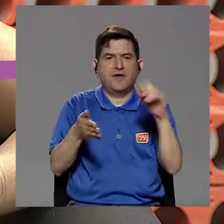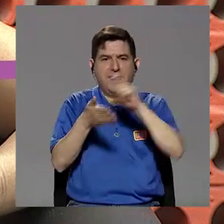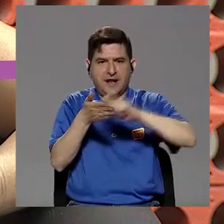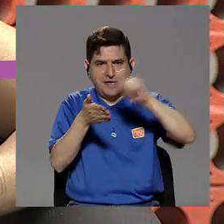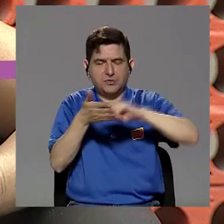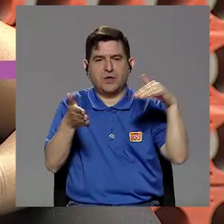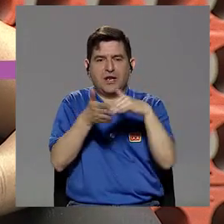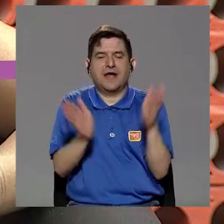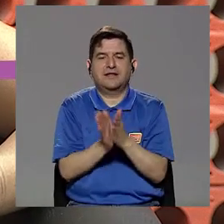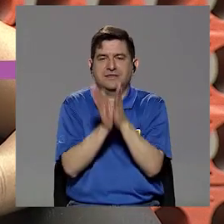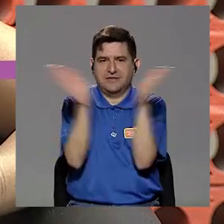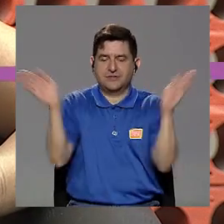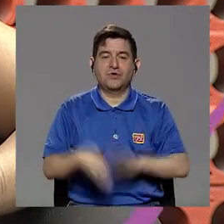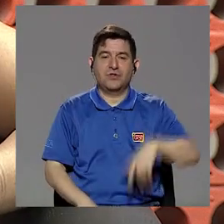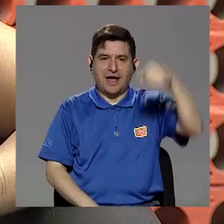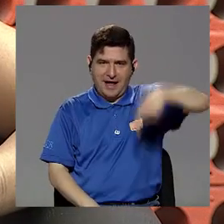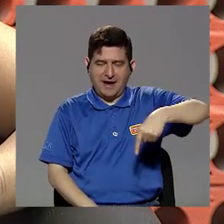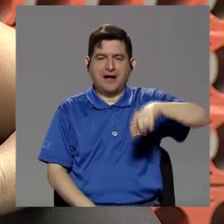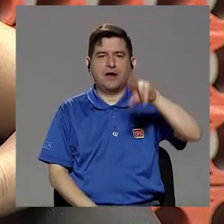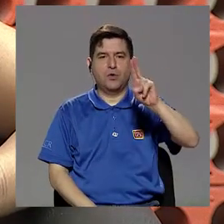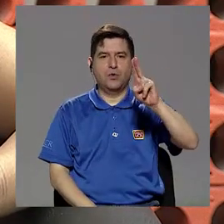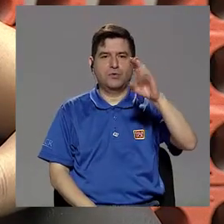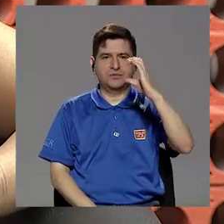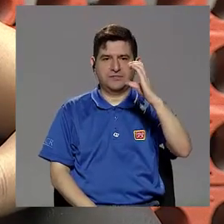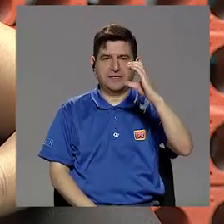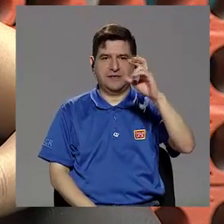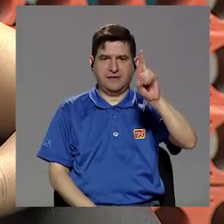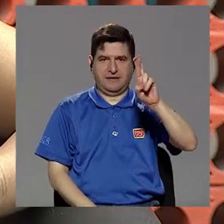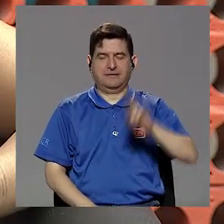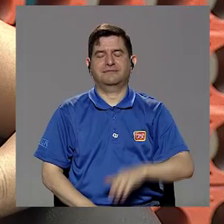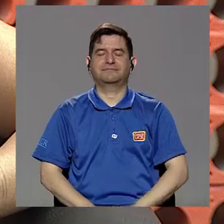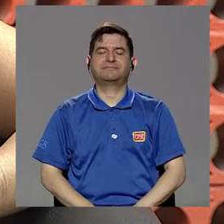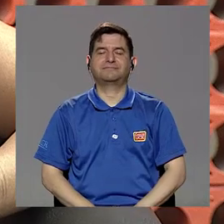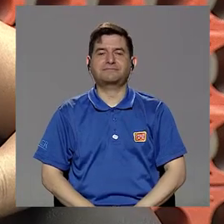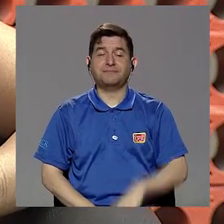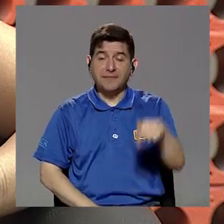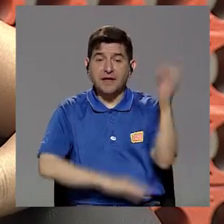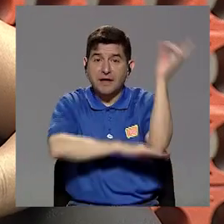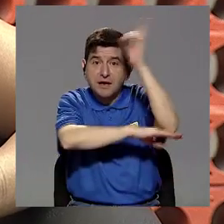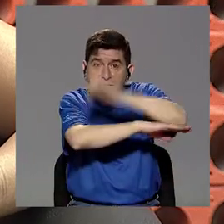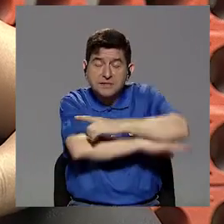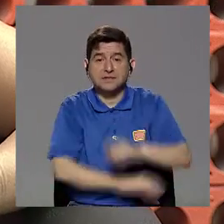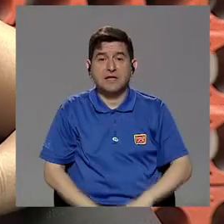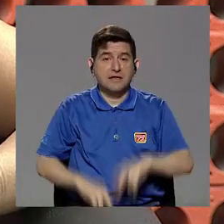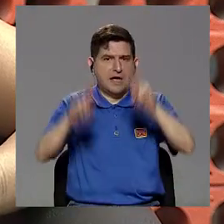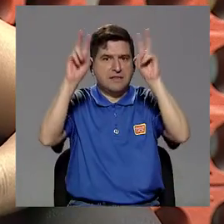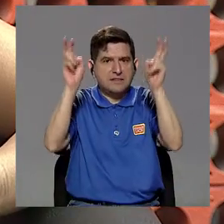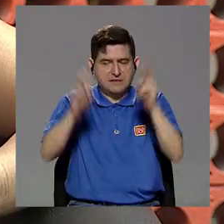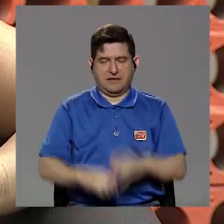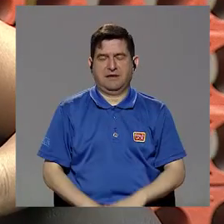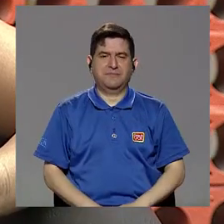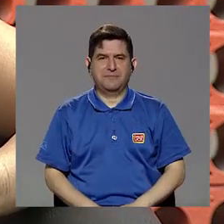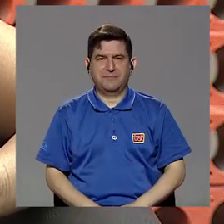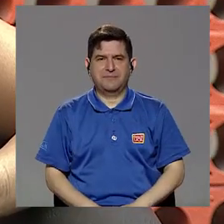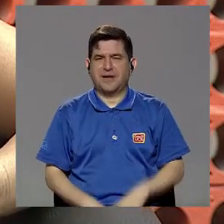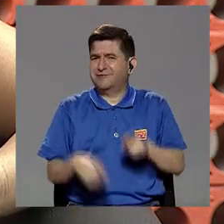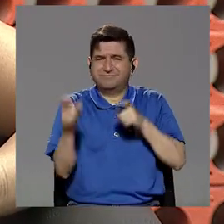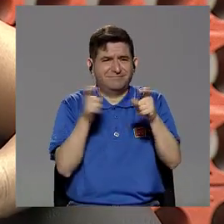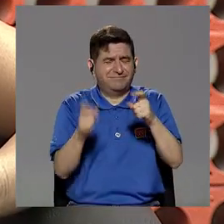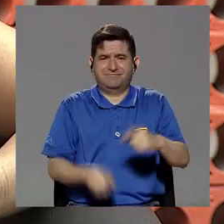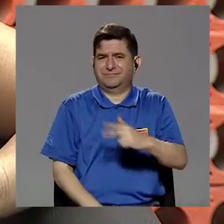de la Escuela de Estudios Generales acá en la Universidad de Costa Rica. Y para hoy tenemos el tema sobre